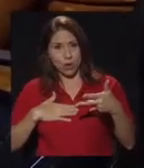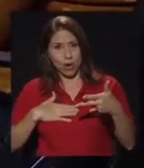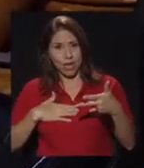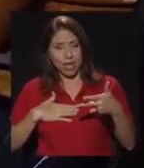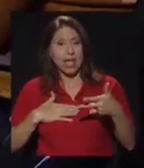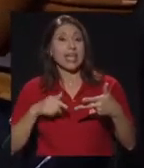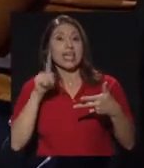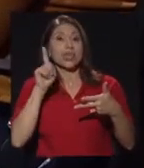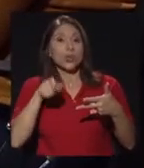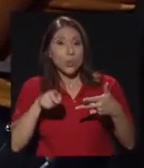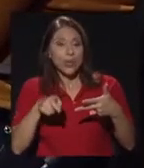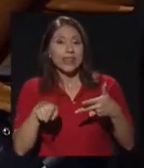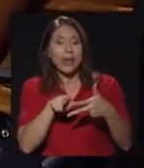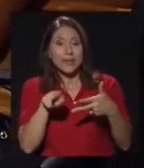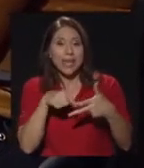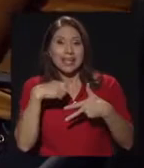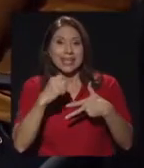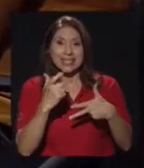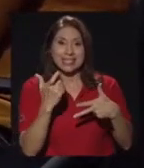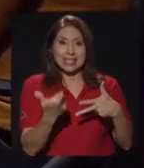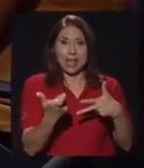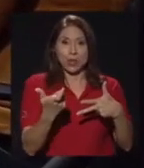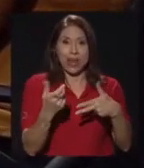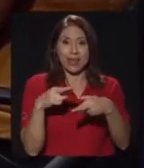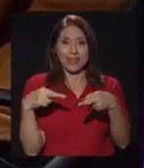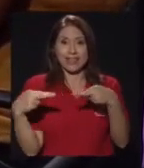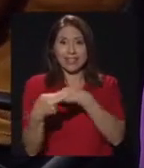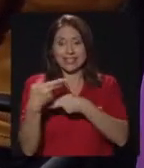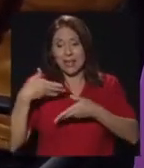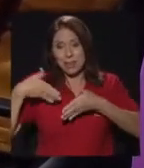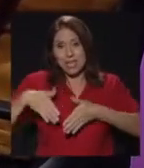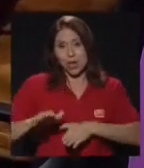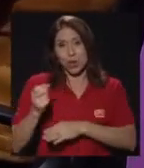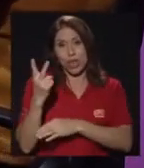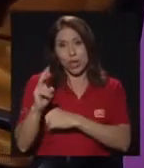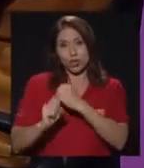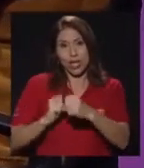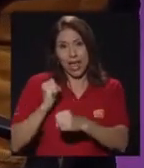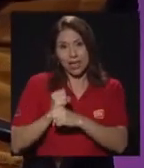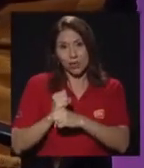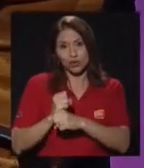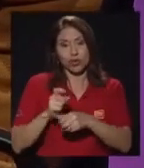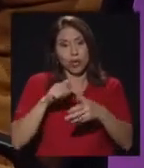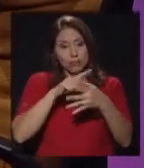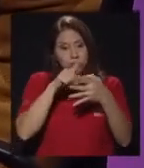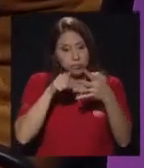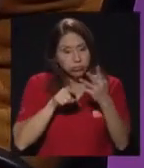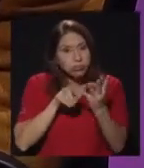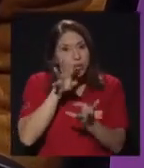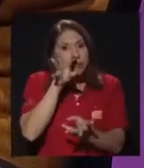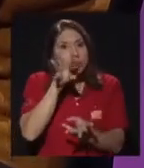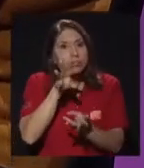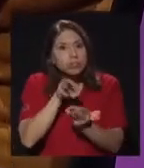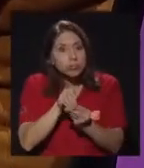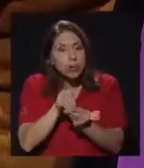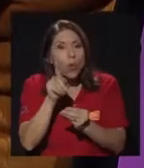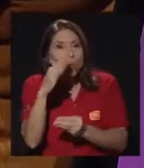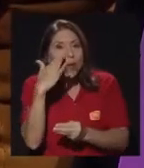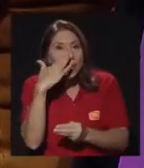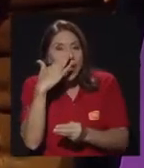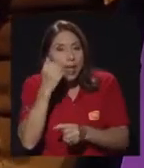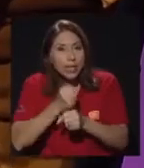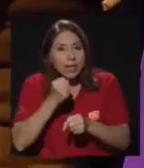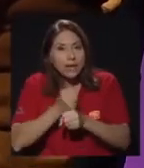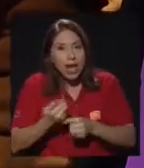y me tocó sacar cédula de residencia a mi hijo, el de 12 años. Entonces, eso ya para una madre que es